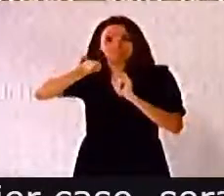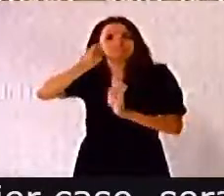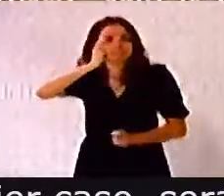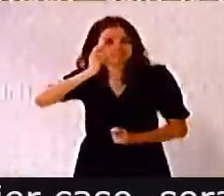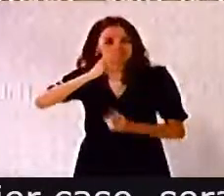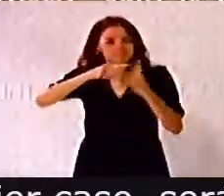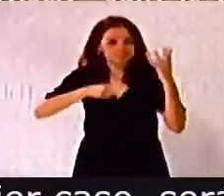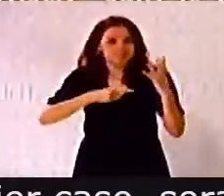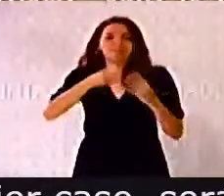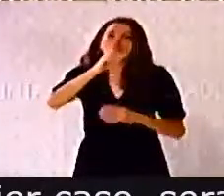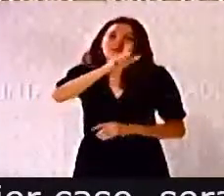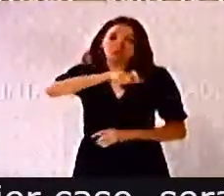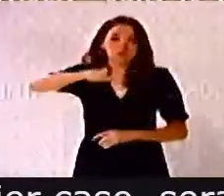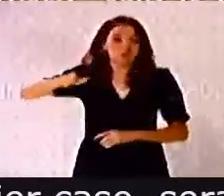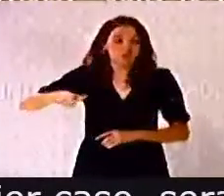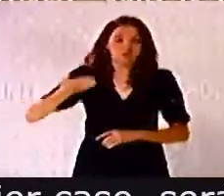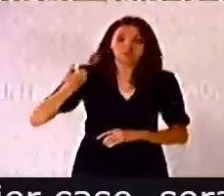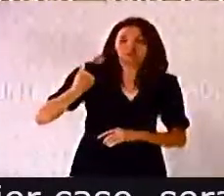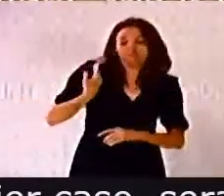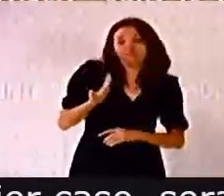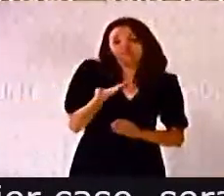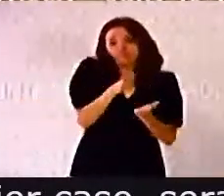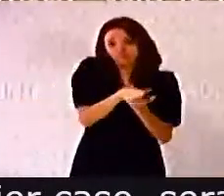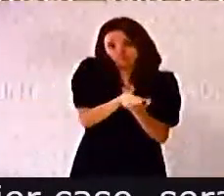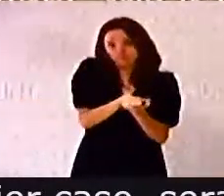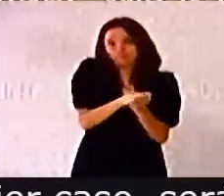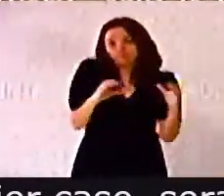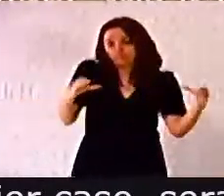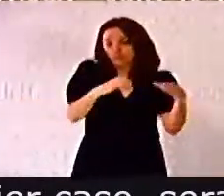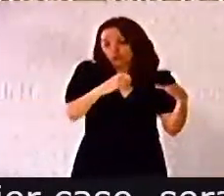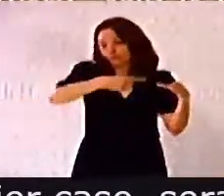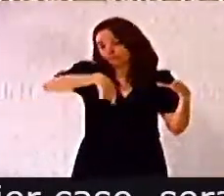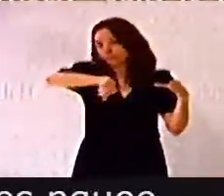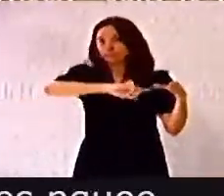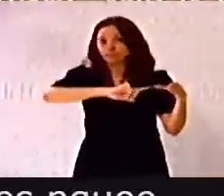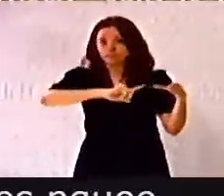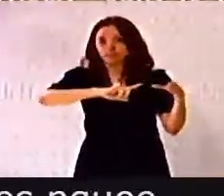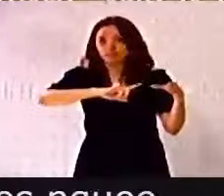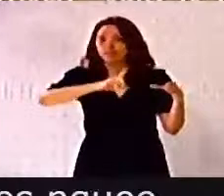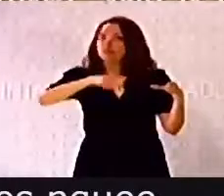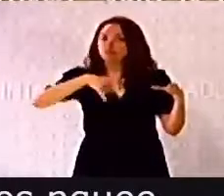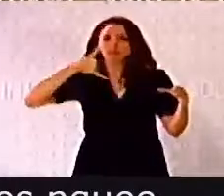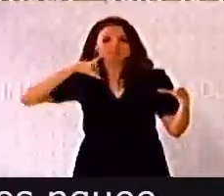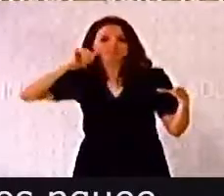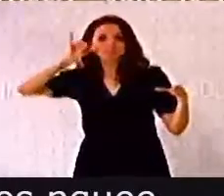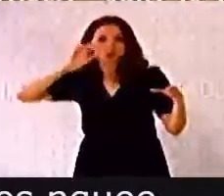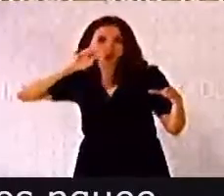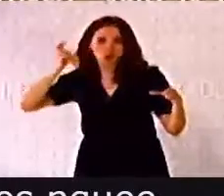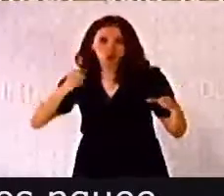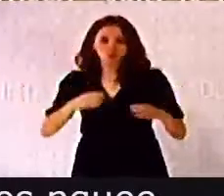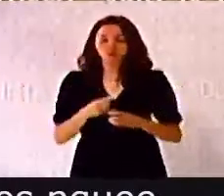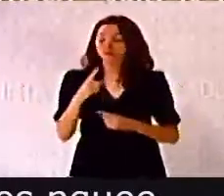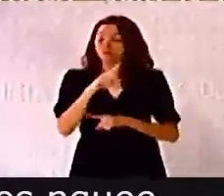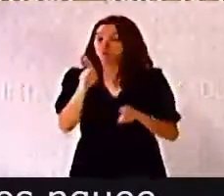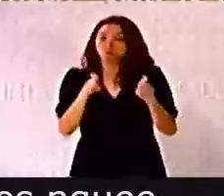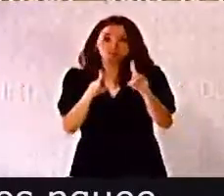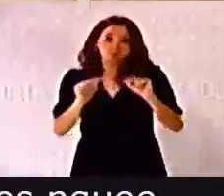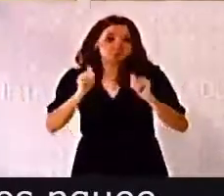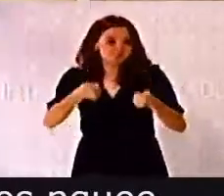para todas aquellas personas que perdieron su vida y para todos aquellos que arriesgaron la suya. ¿Preguntas?